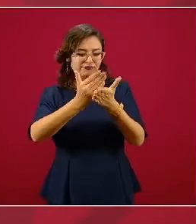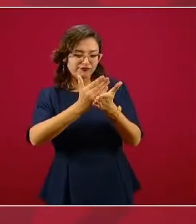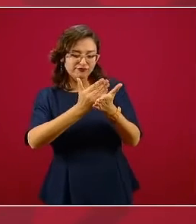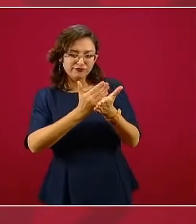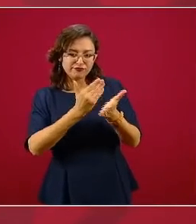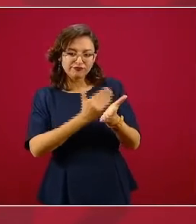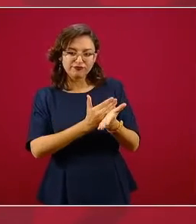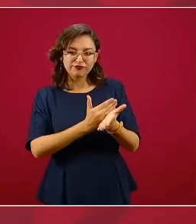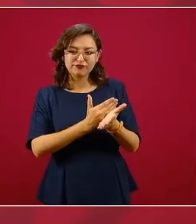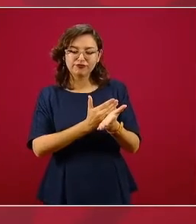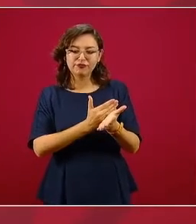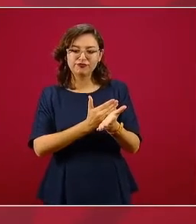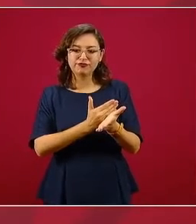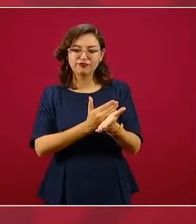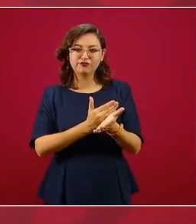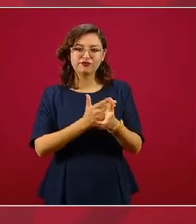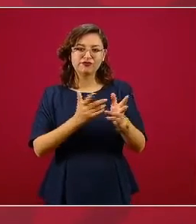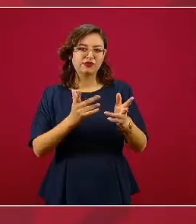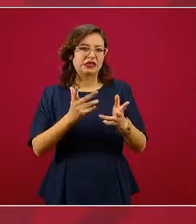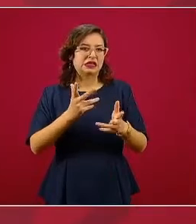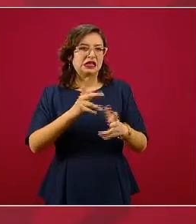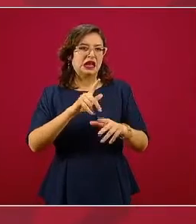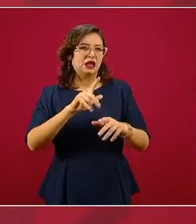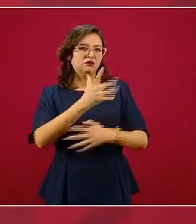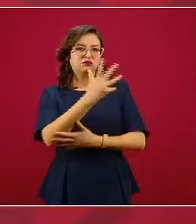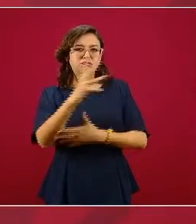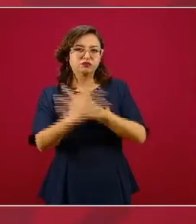para apagar incendios